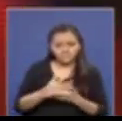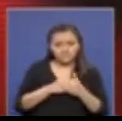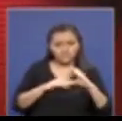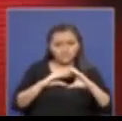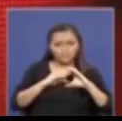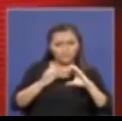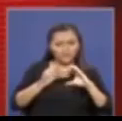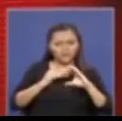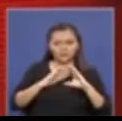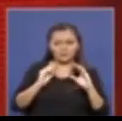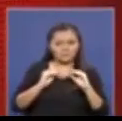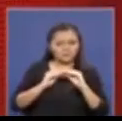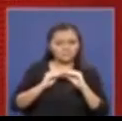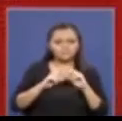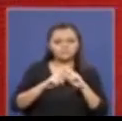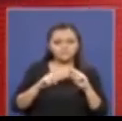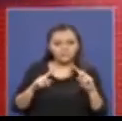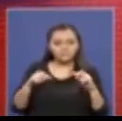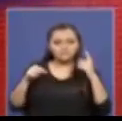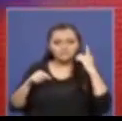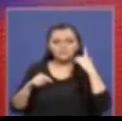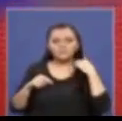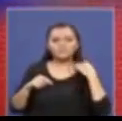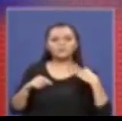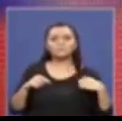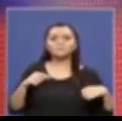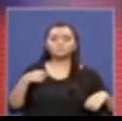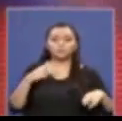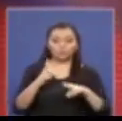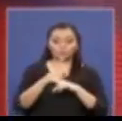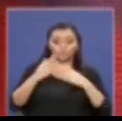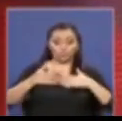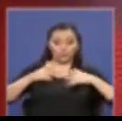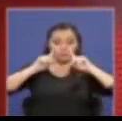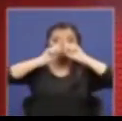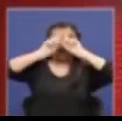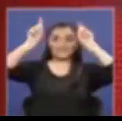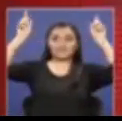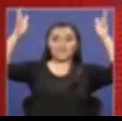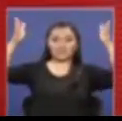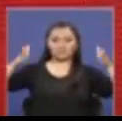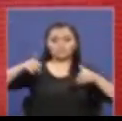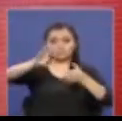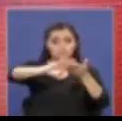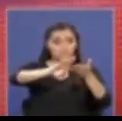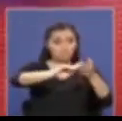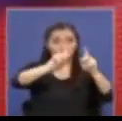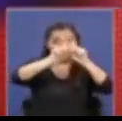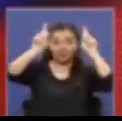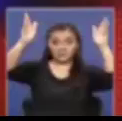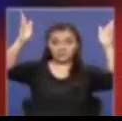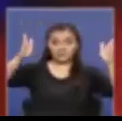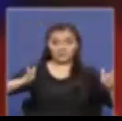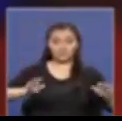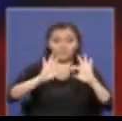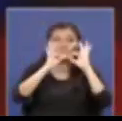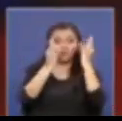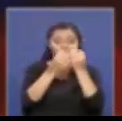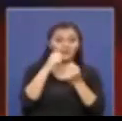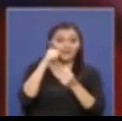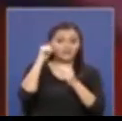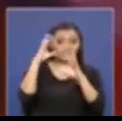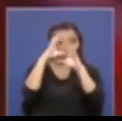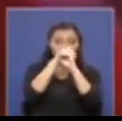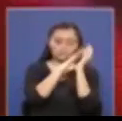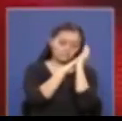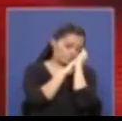acumuladores. Y eso es otra cosa, no me usen el nombre empresario. Empresario también la compañera, la familia donde dormí esta noche,